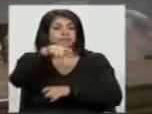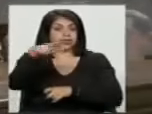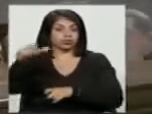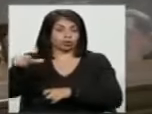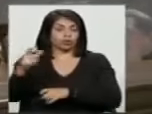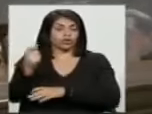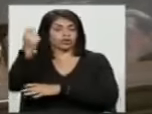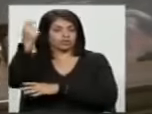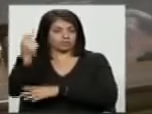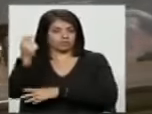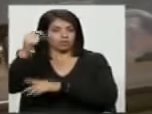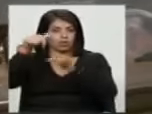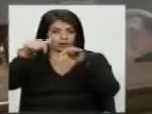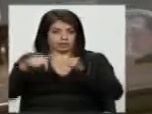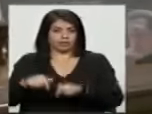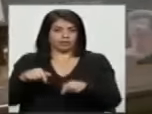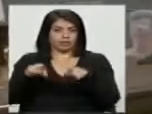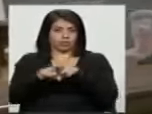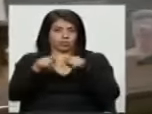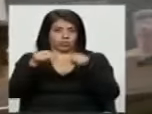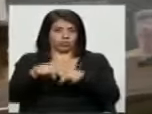queridas parlamentarias que hacen vida aquí,